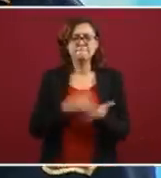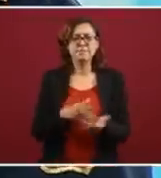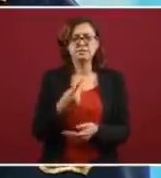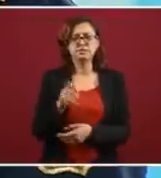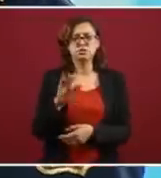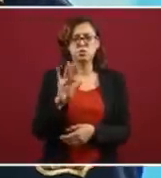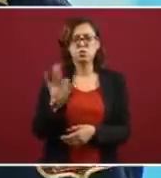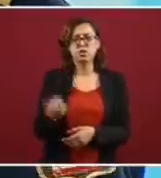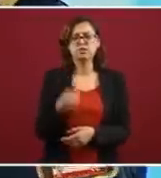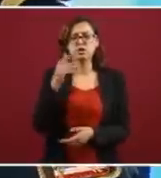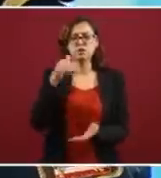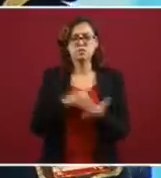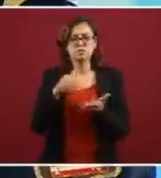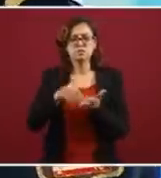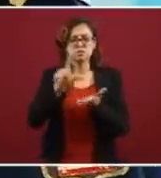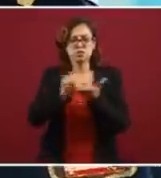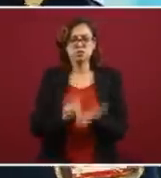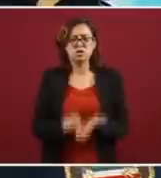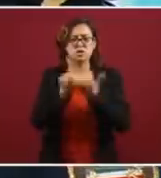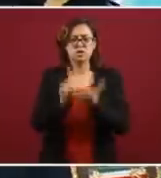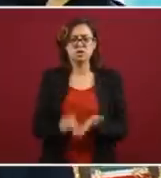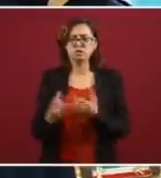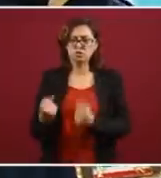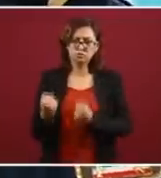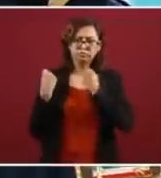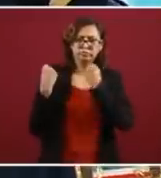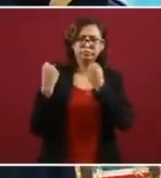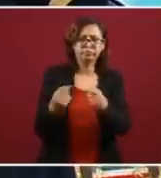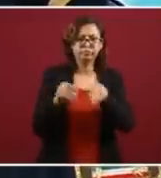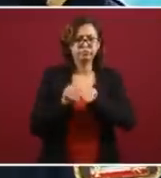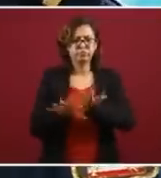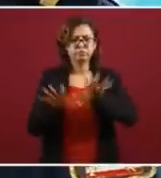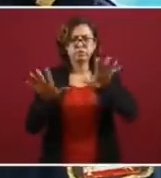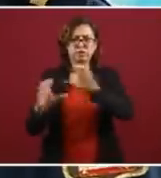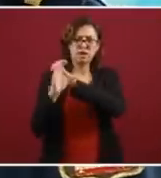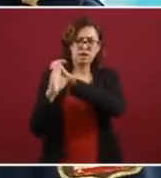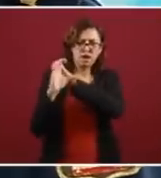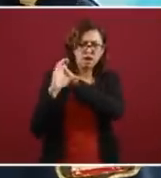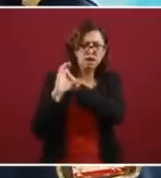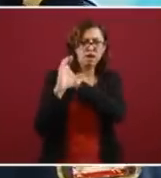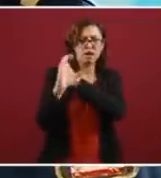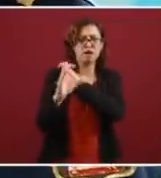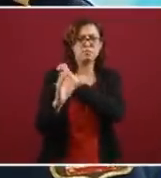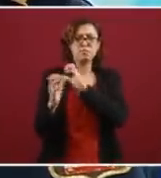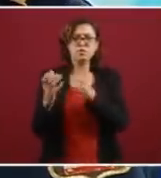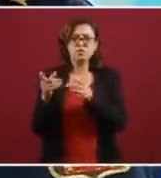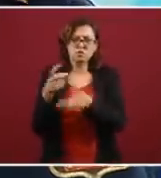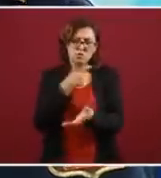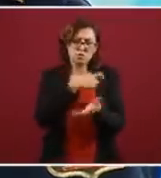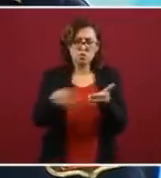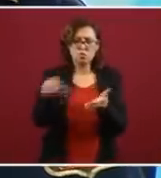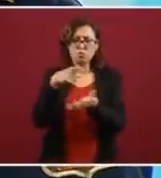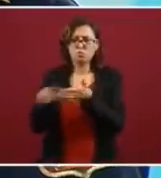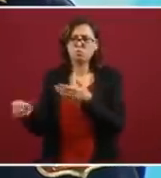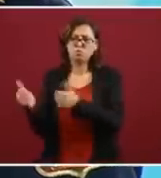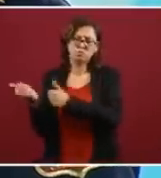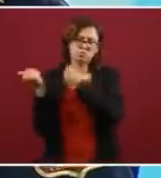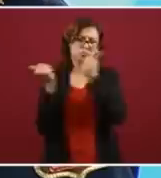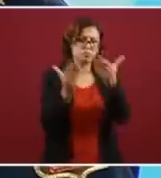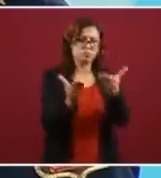de combustible en 17 rutas a través de las cisternas de que se adquirieron para